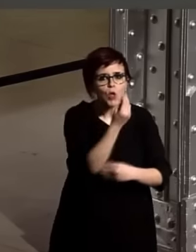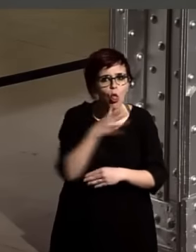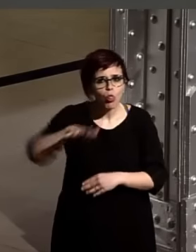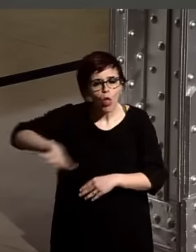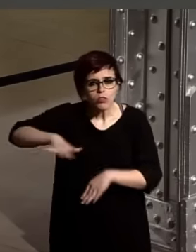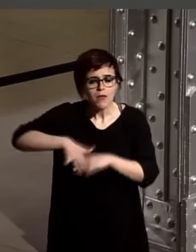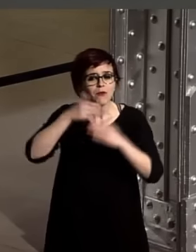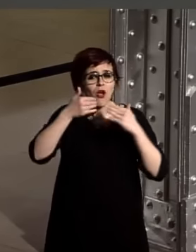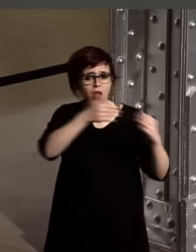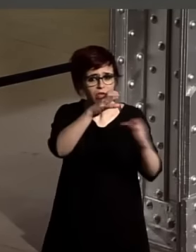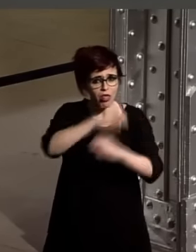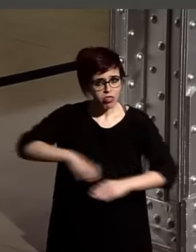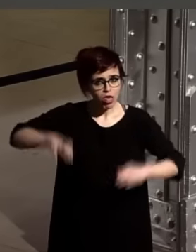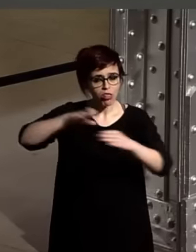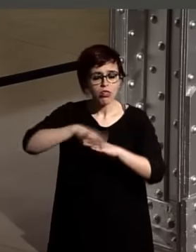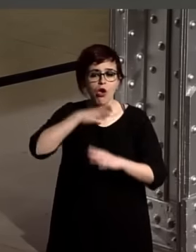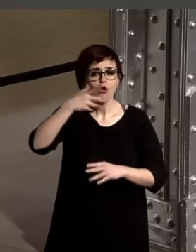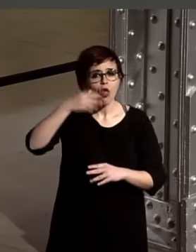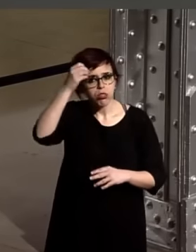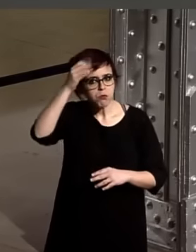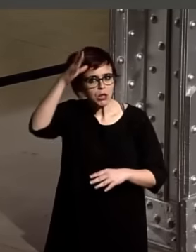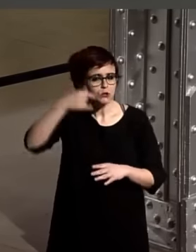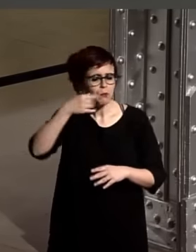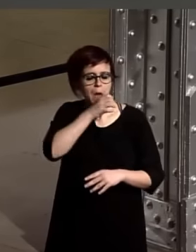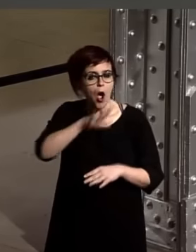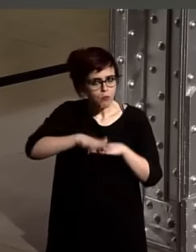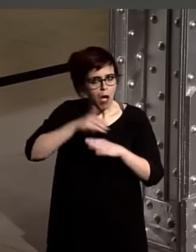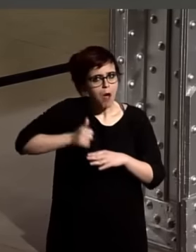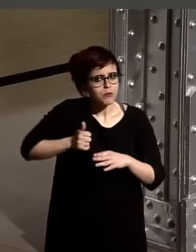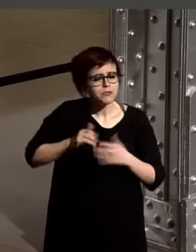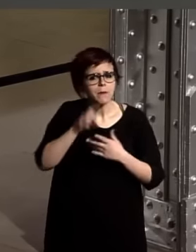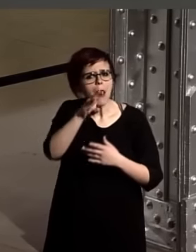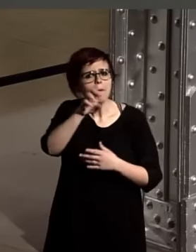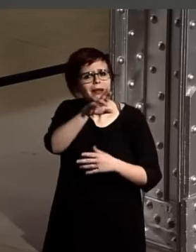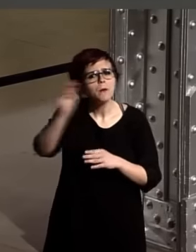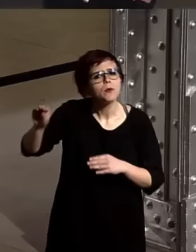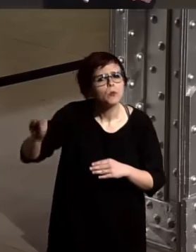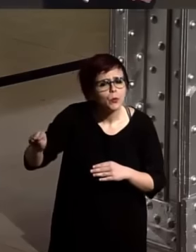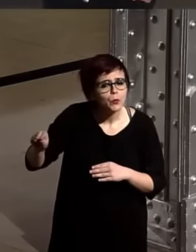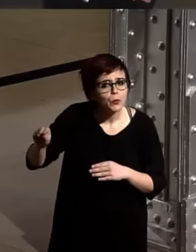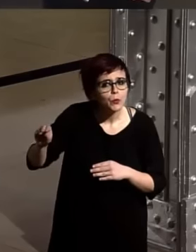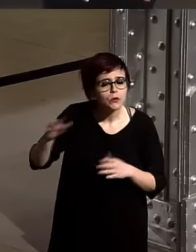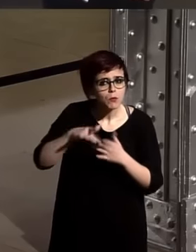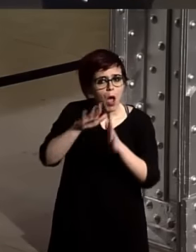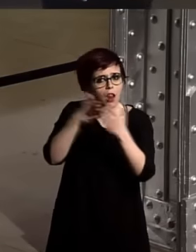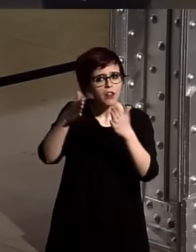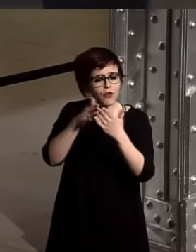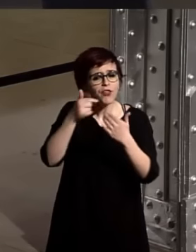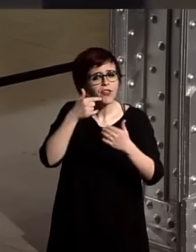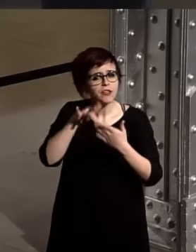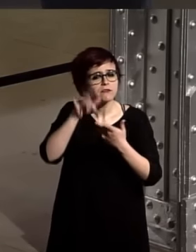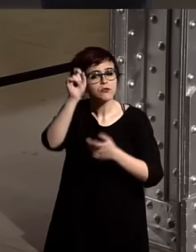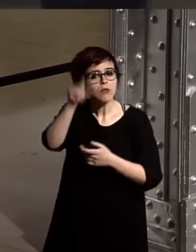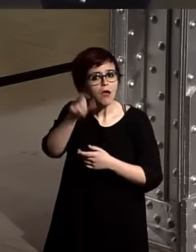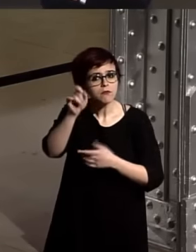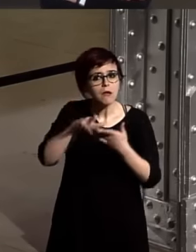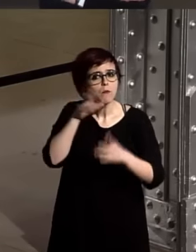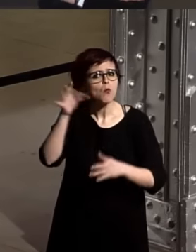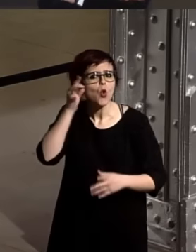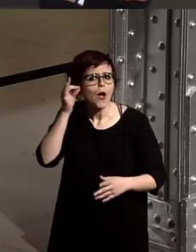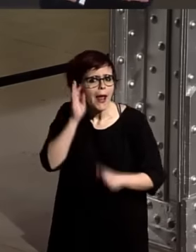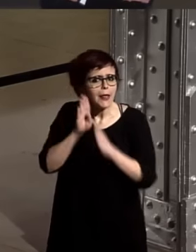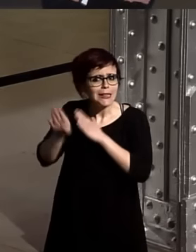la ciencia es la gran fuente de conocimiento que tenemos ahora merece la pena aprovecharla per tú en tu libro te diriges muchas veces a las